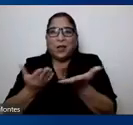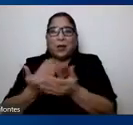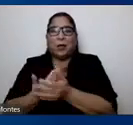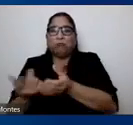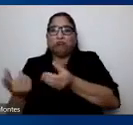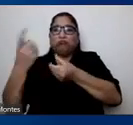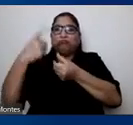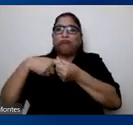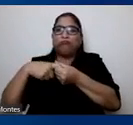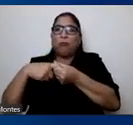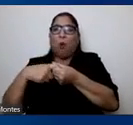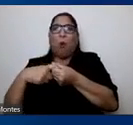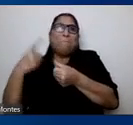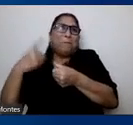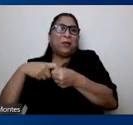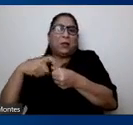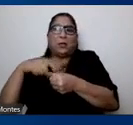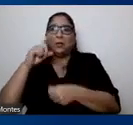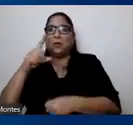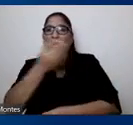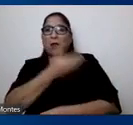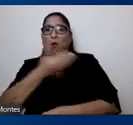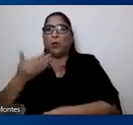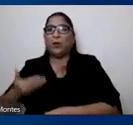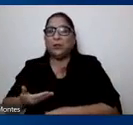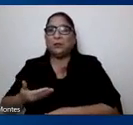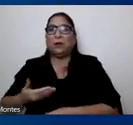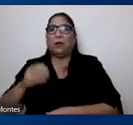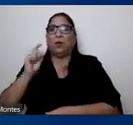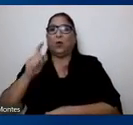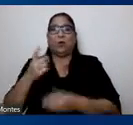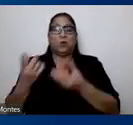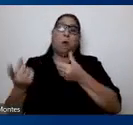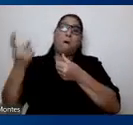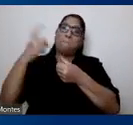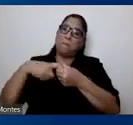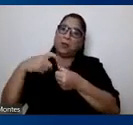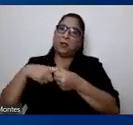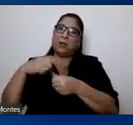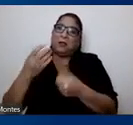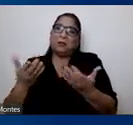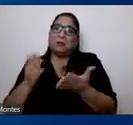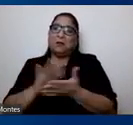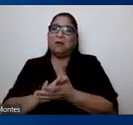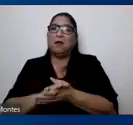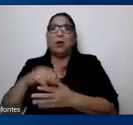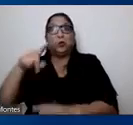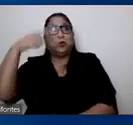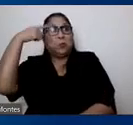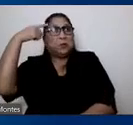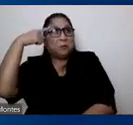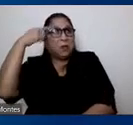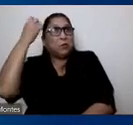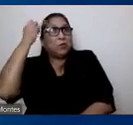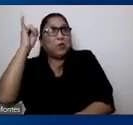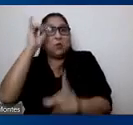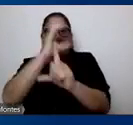involucración o pertenecer a un Estado-nación. Ellos pertenecen, están involucrados a sus lógicas